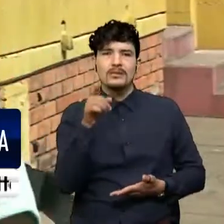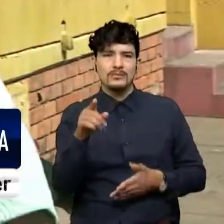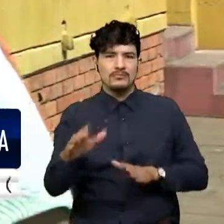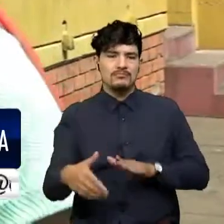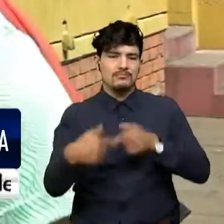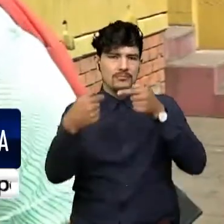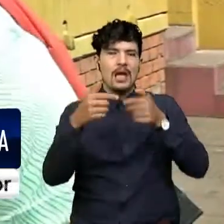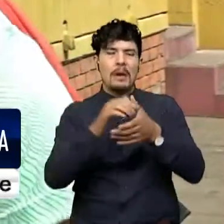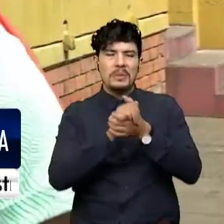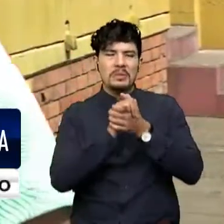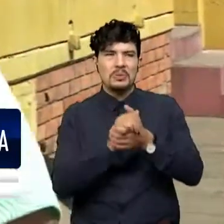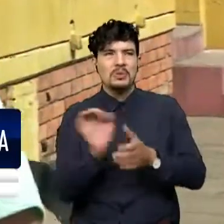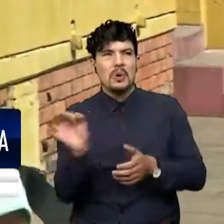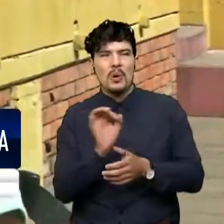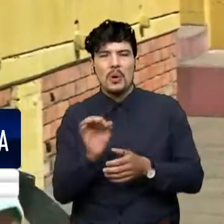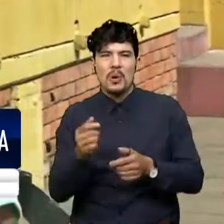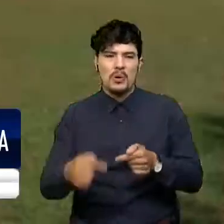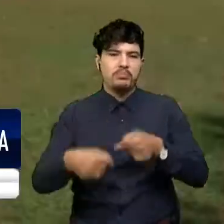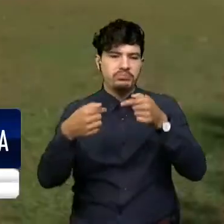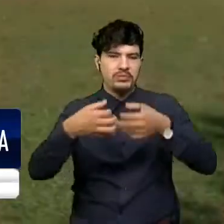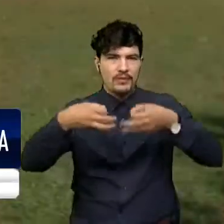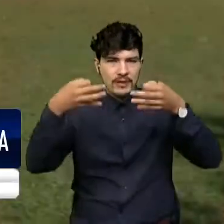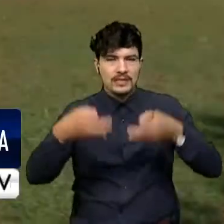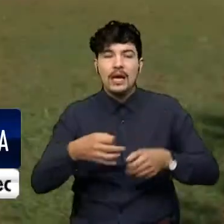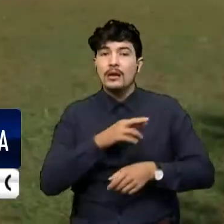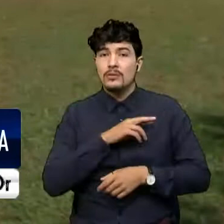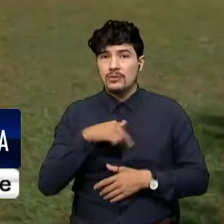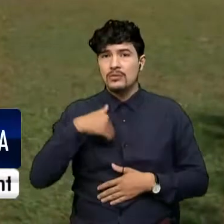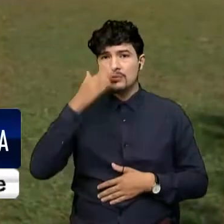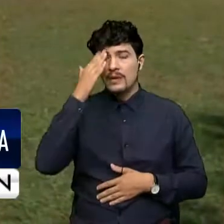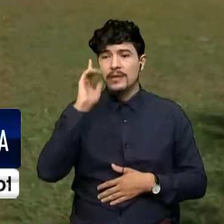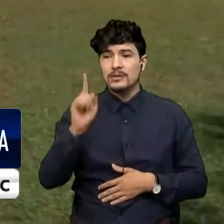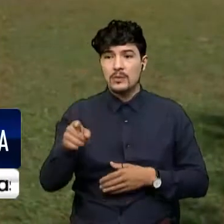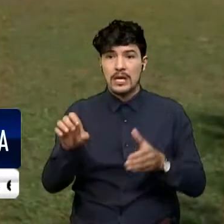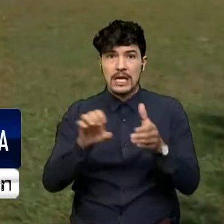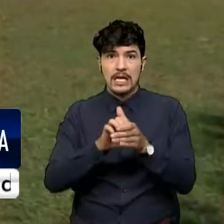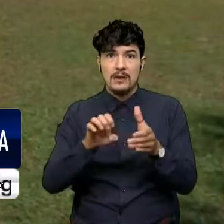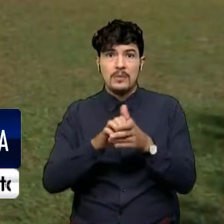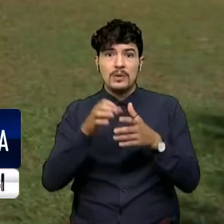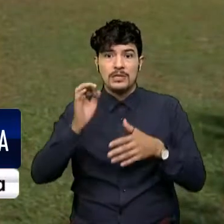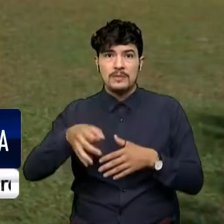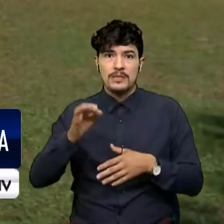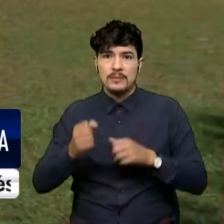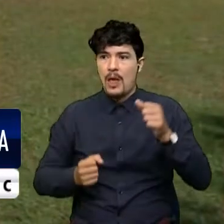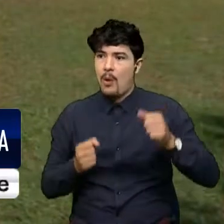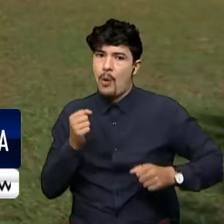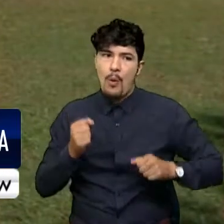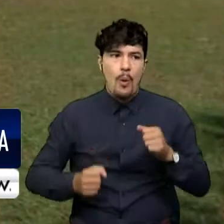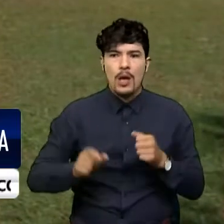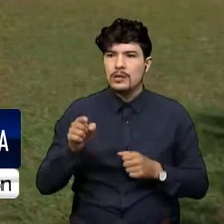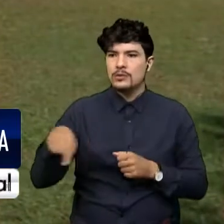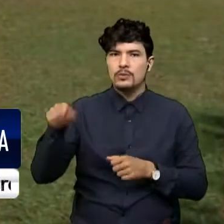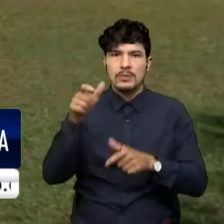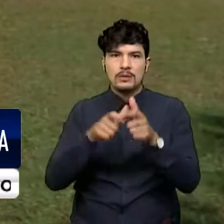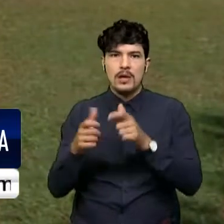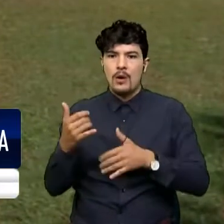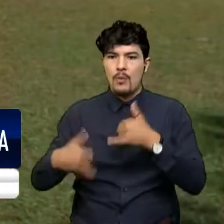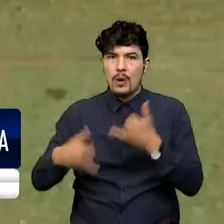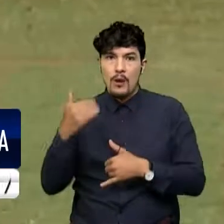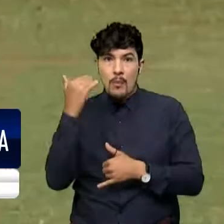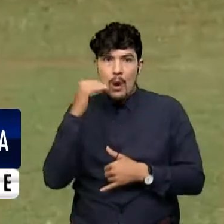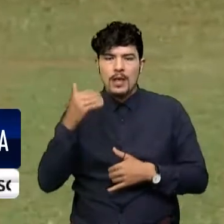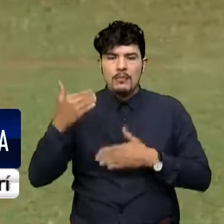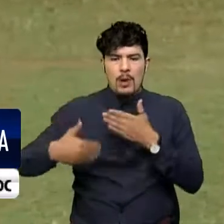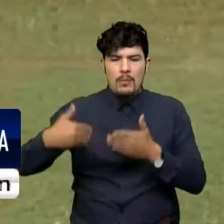en partidos oficiales y sabemos que es un equipo que te corre todo el partido son jugadores que vienen en